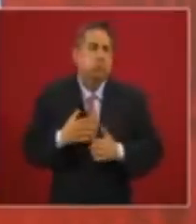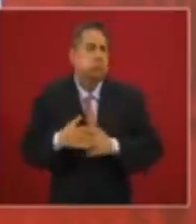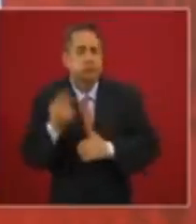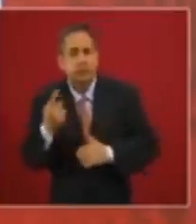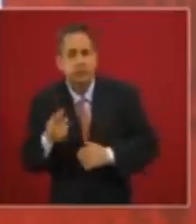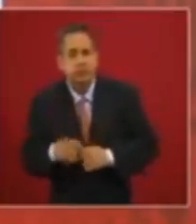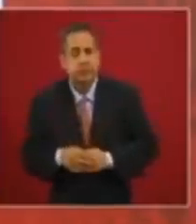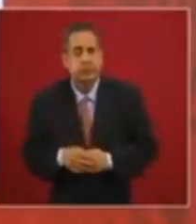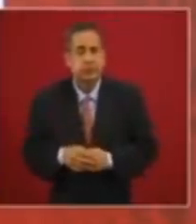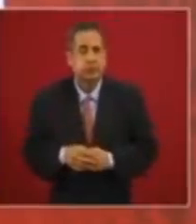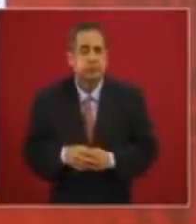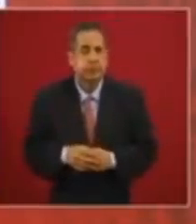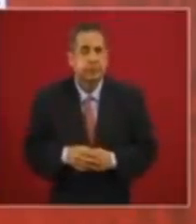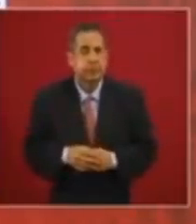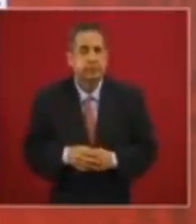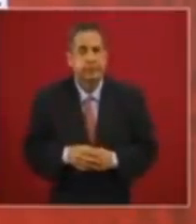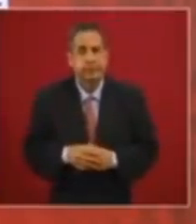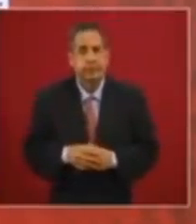porque